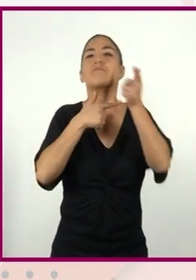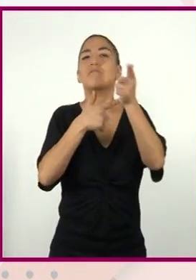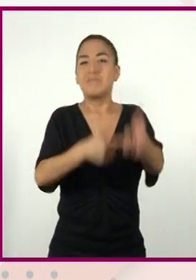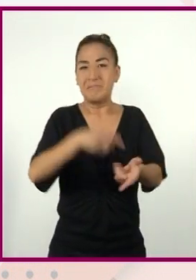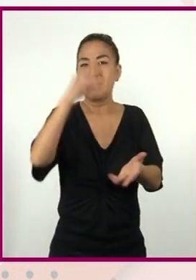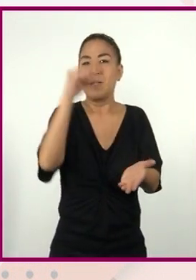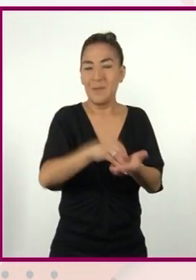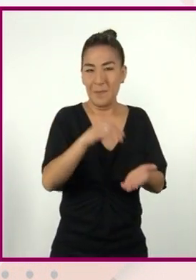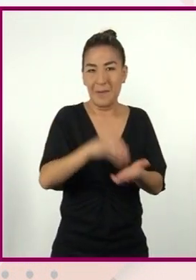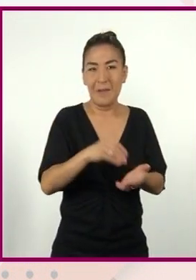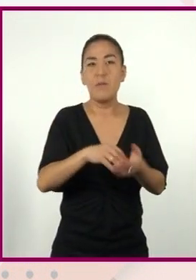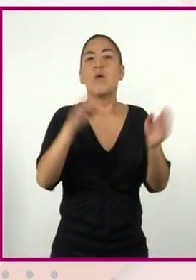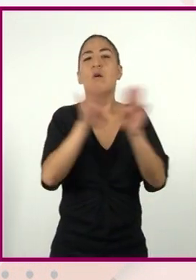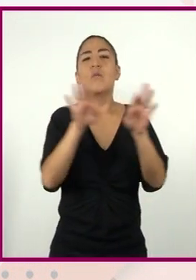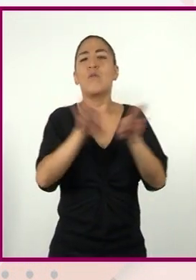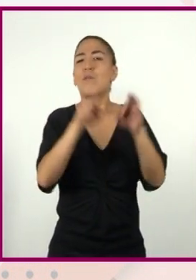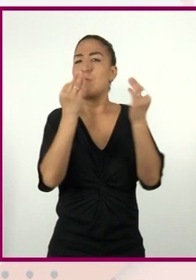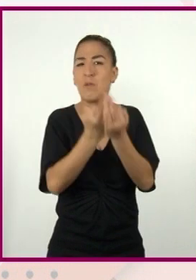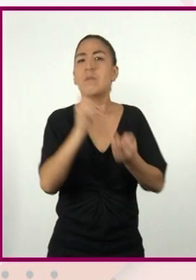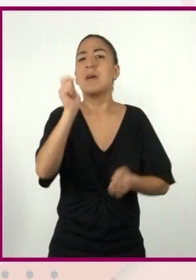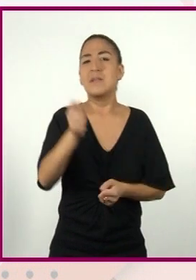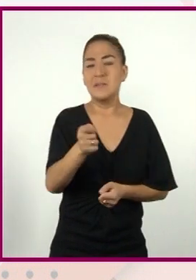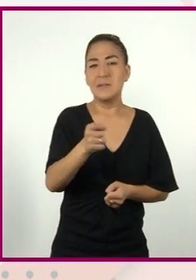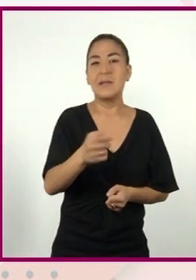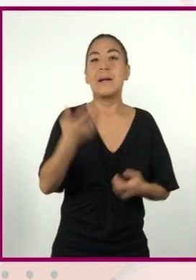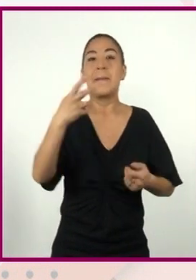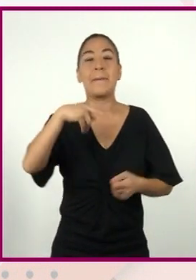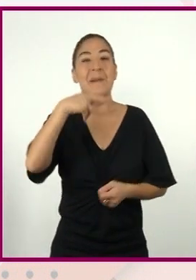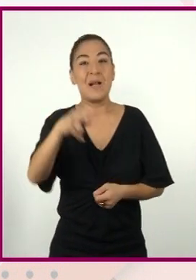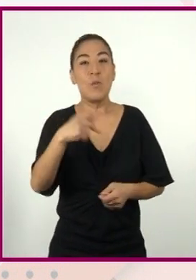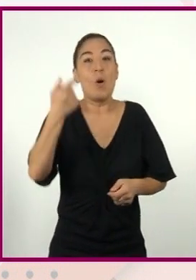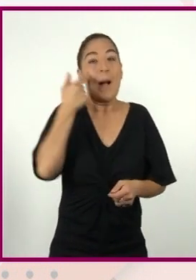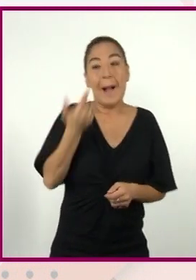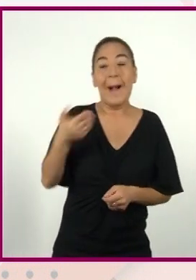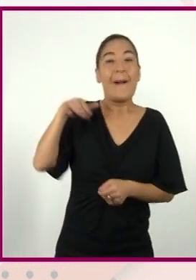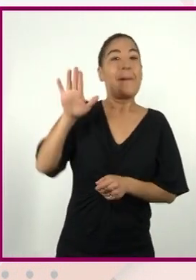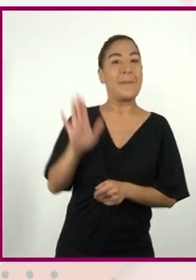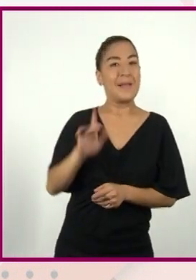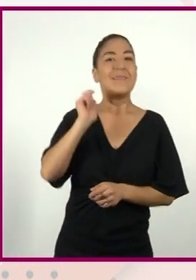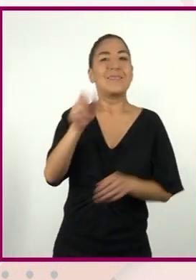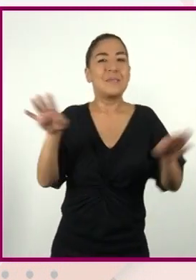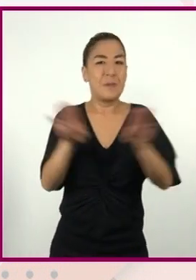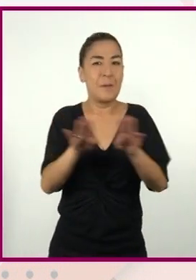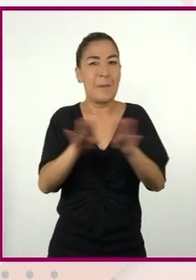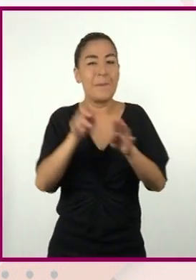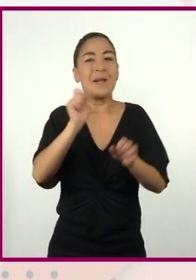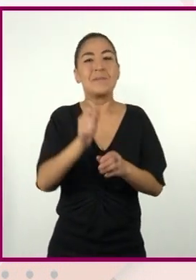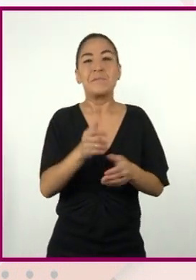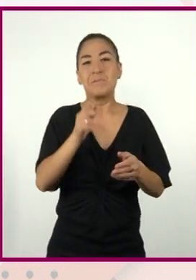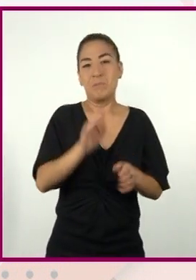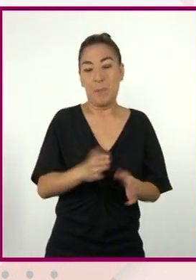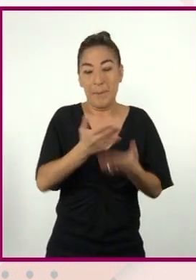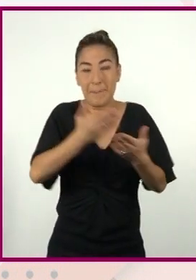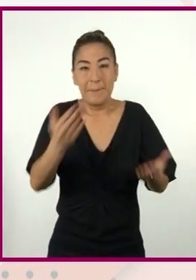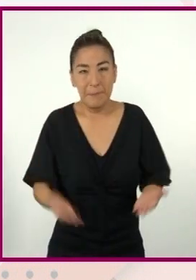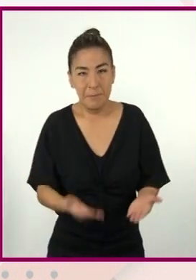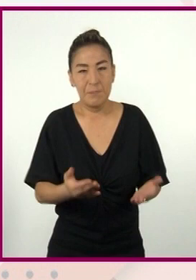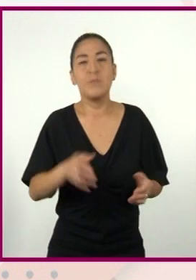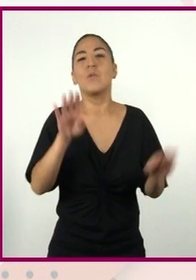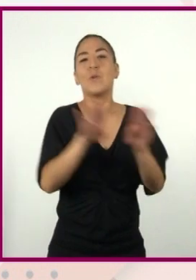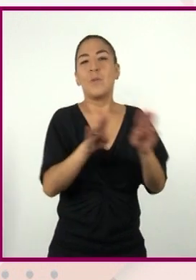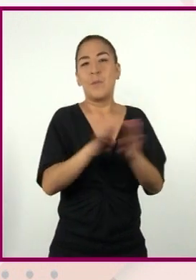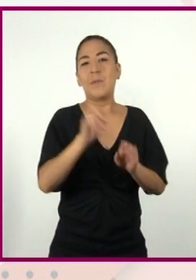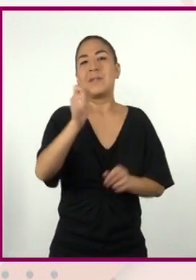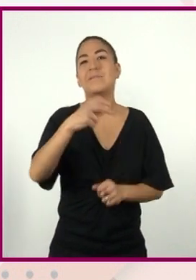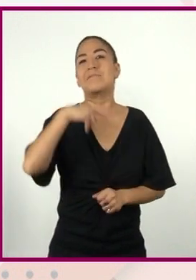vigente y se forma utilizando el verbo haber en presente, más la forma impersonal en participio